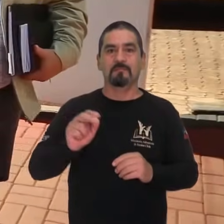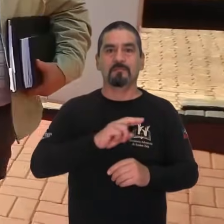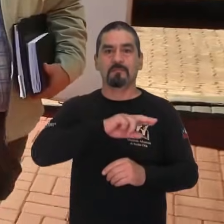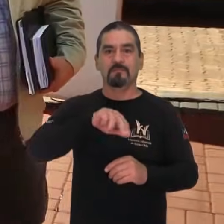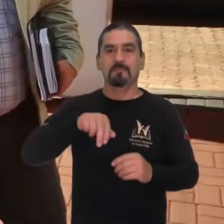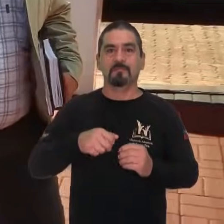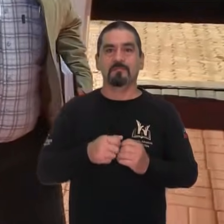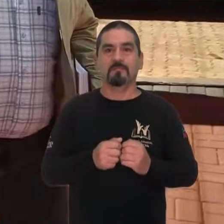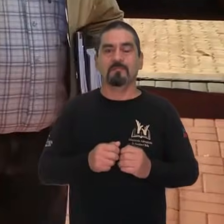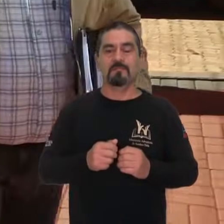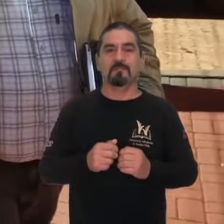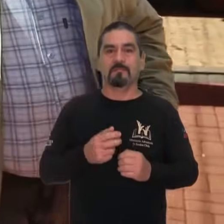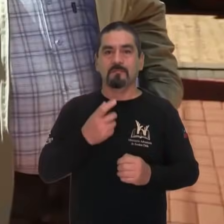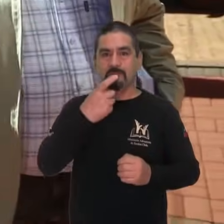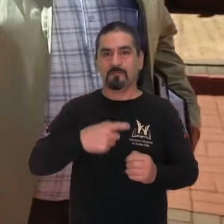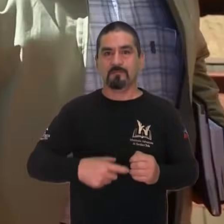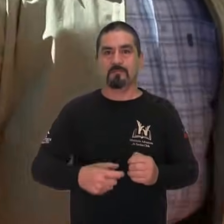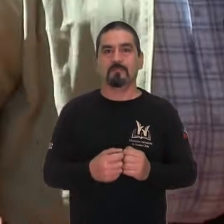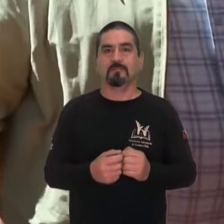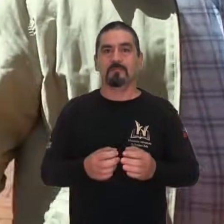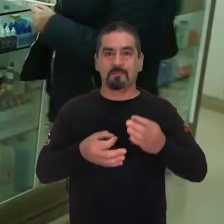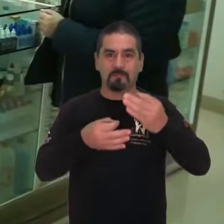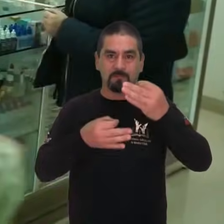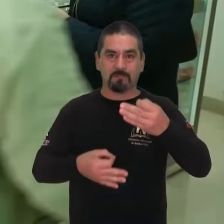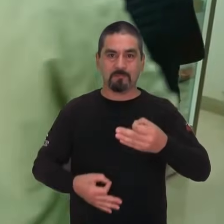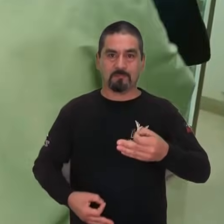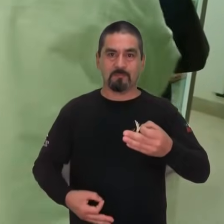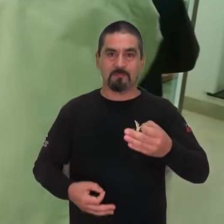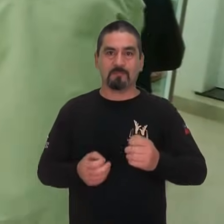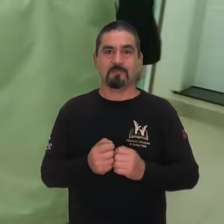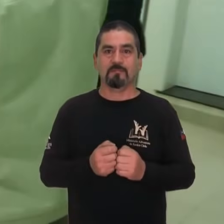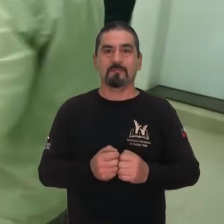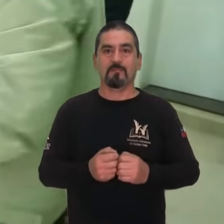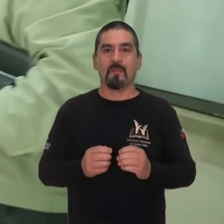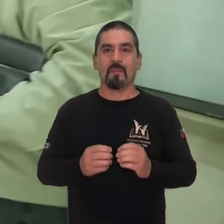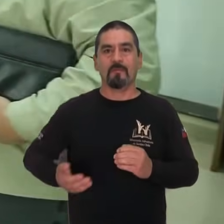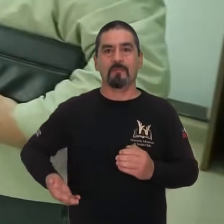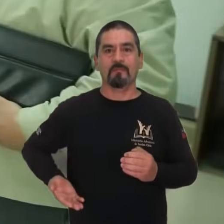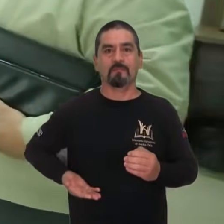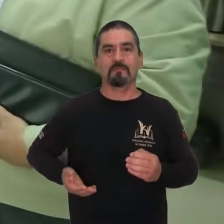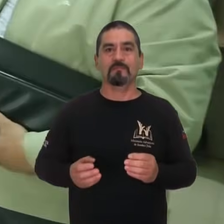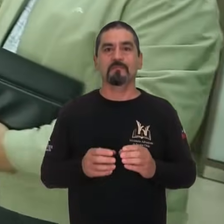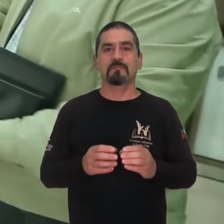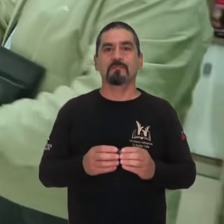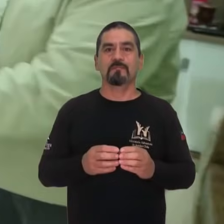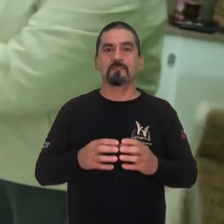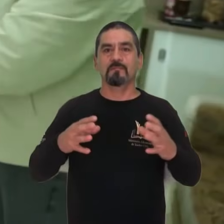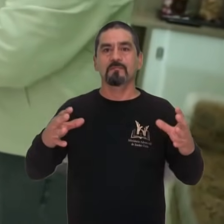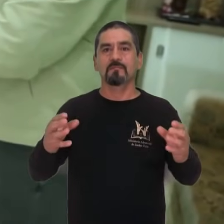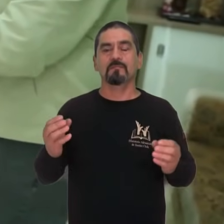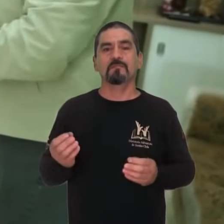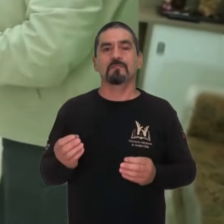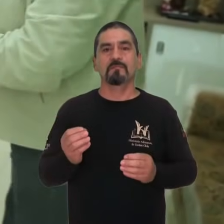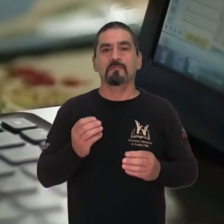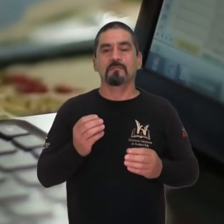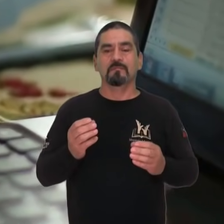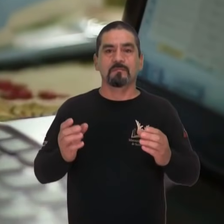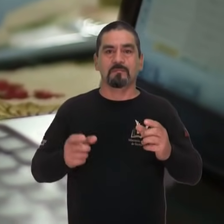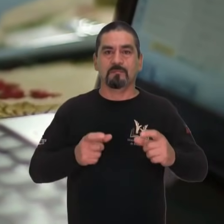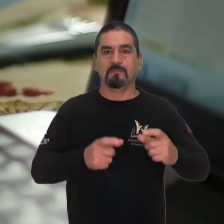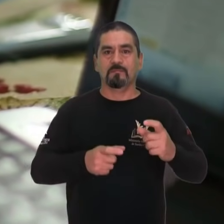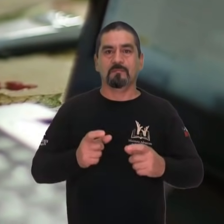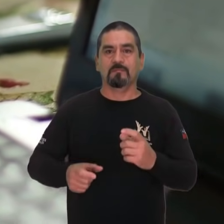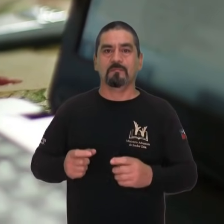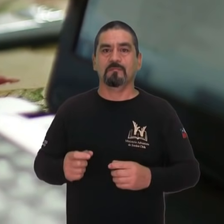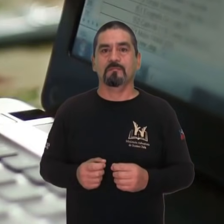Yo y mi marido somos contadores y auditores, y tenemos muchos clientes que nos pagan mensualmente por nuestro trabajo.